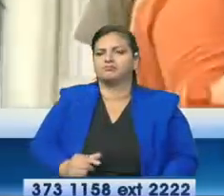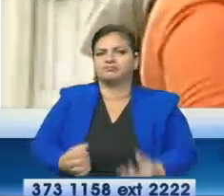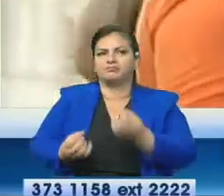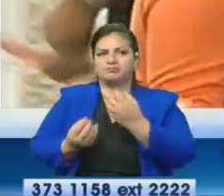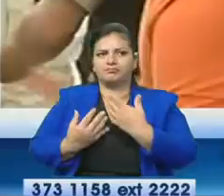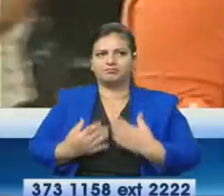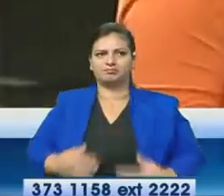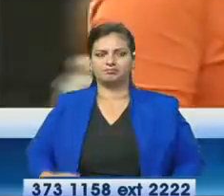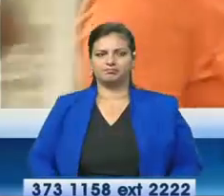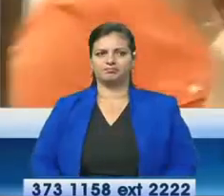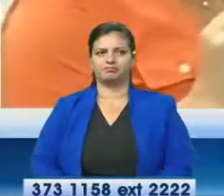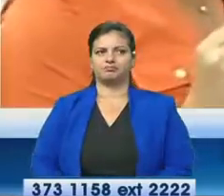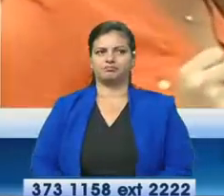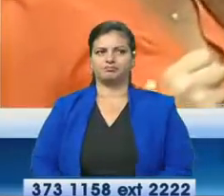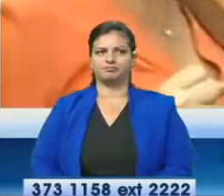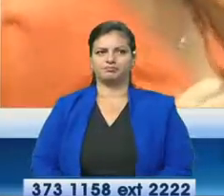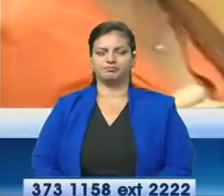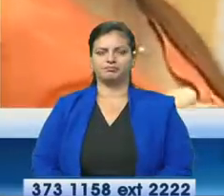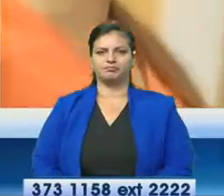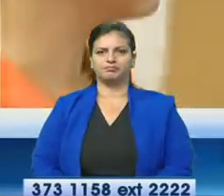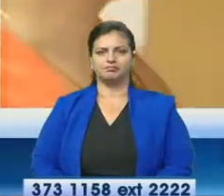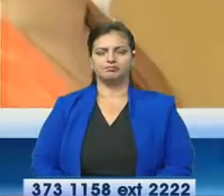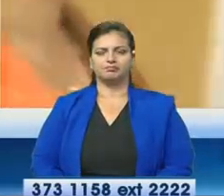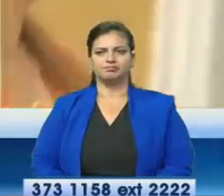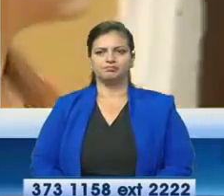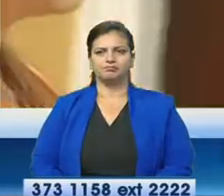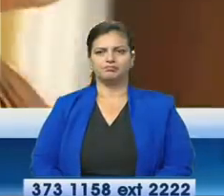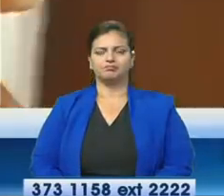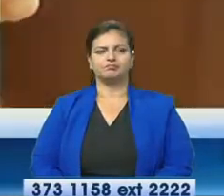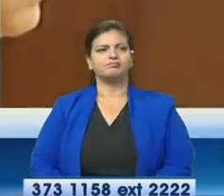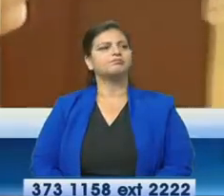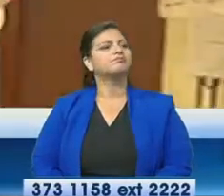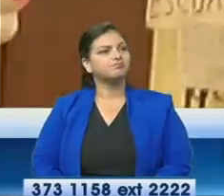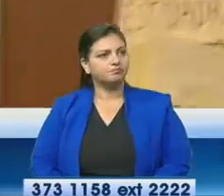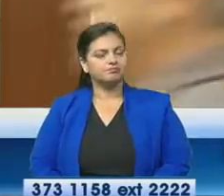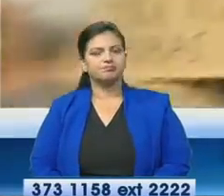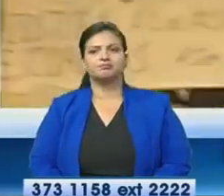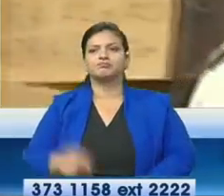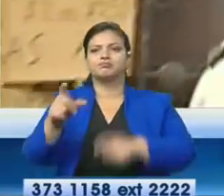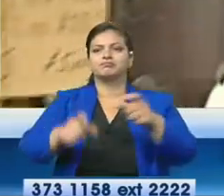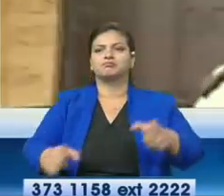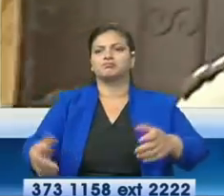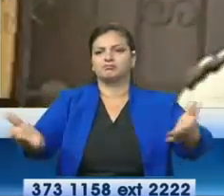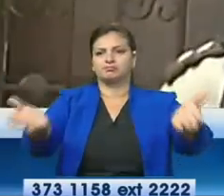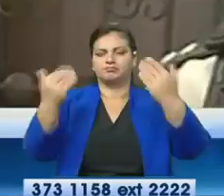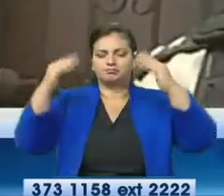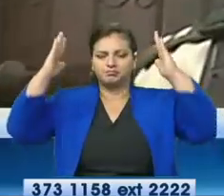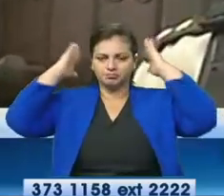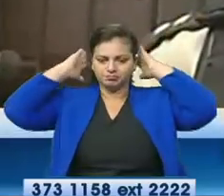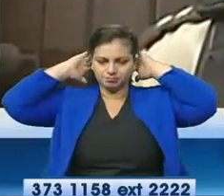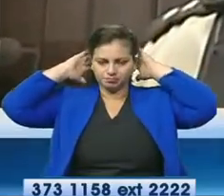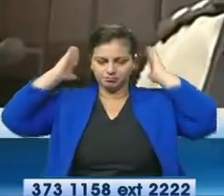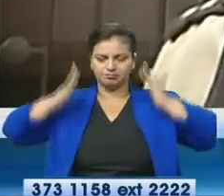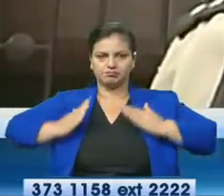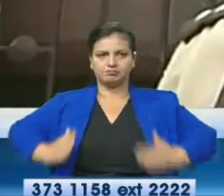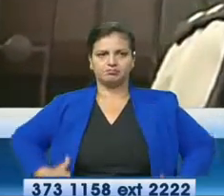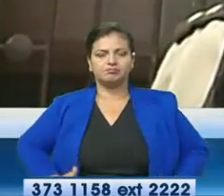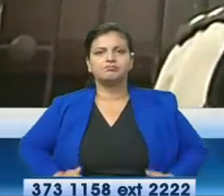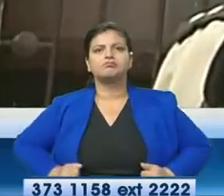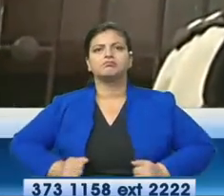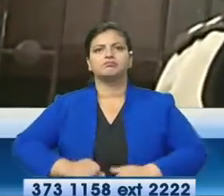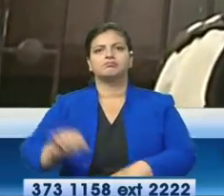trabajando. ¿Resultados? Bueno, resultados, como ven, tenemos la requisa de las personas, la revisión de los vehículos. No nos rebota nada en el